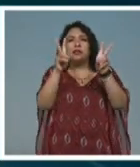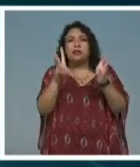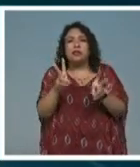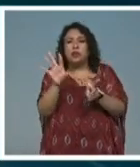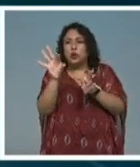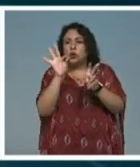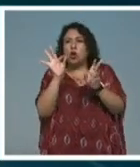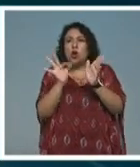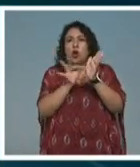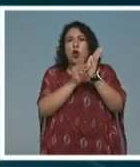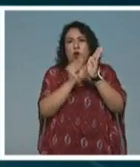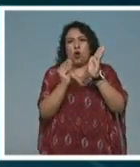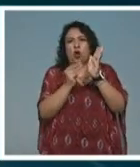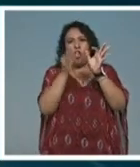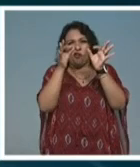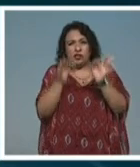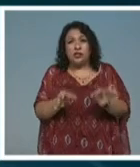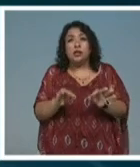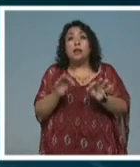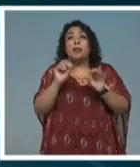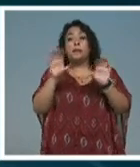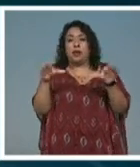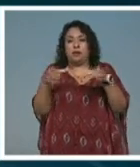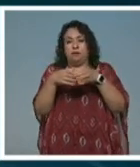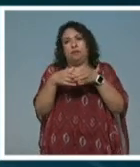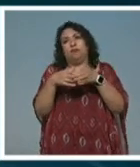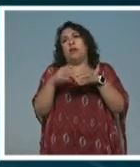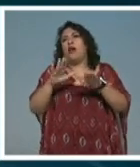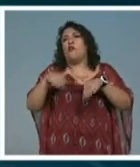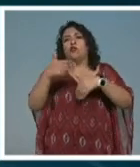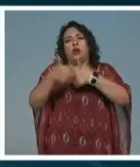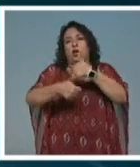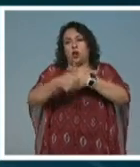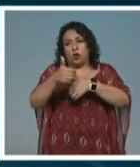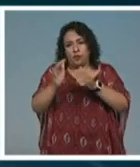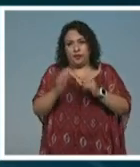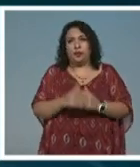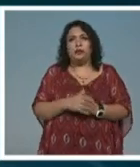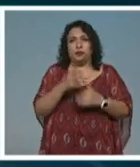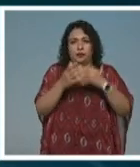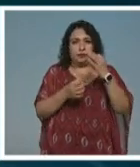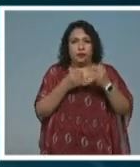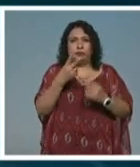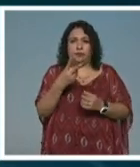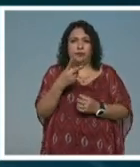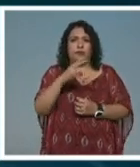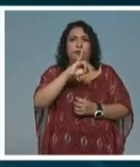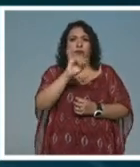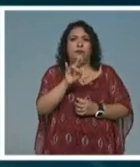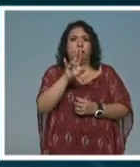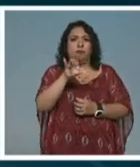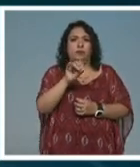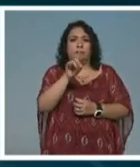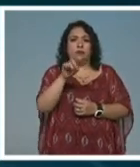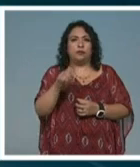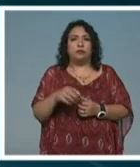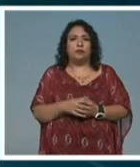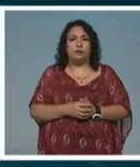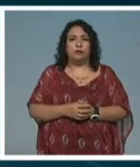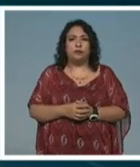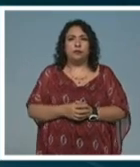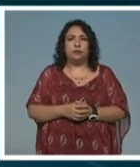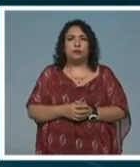de su selección oficial y los que conforman sus secciones fuera de competencia. Noticias 22, Julio López.